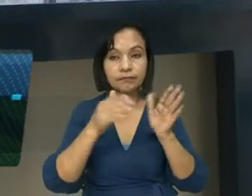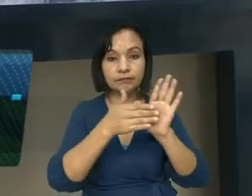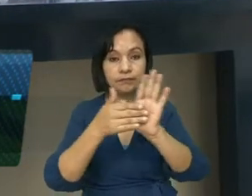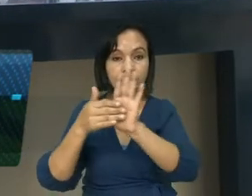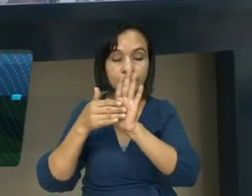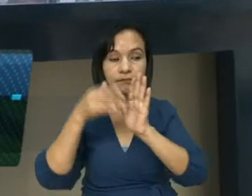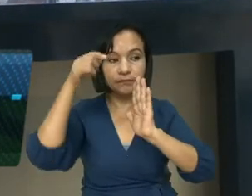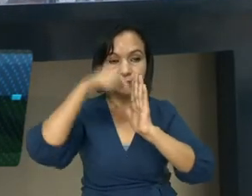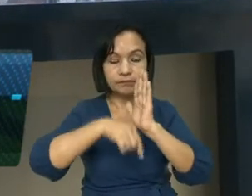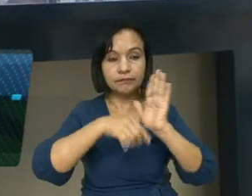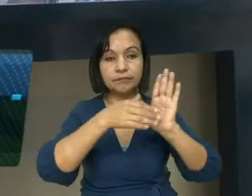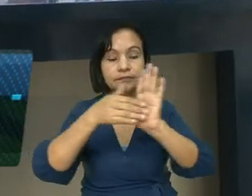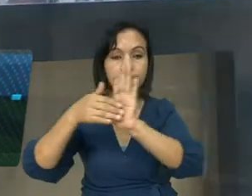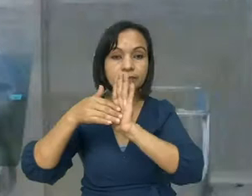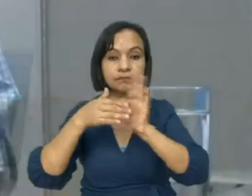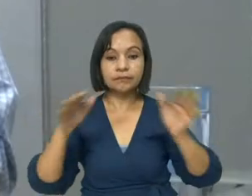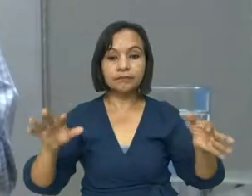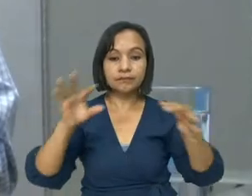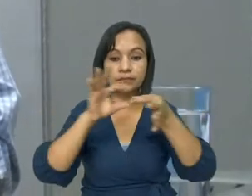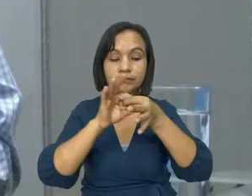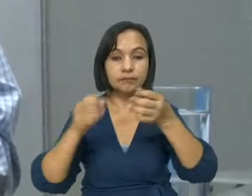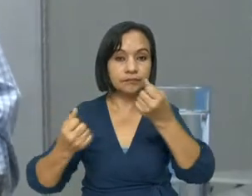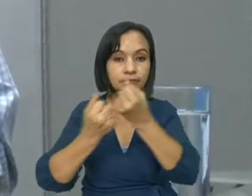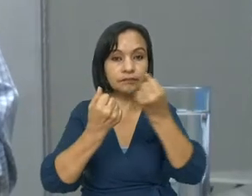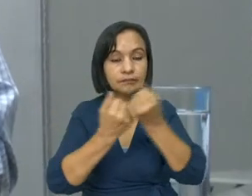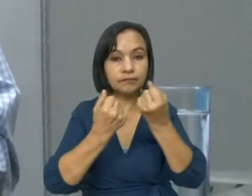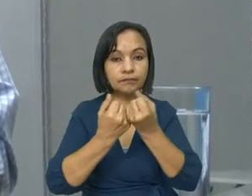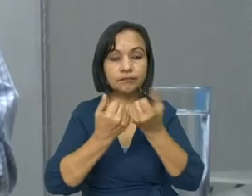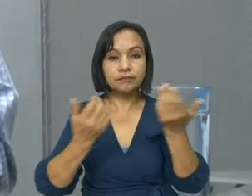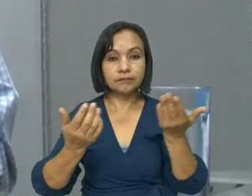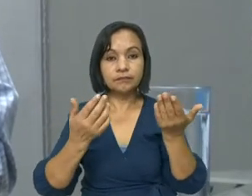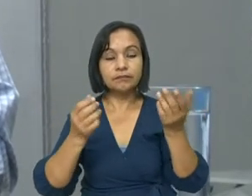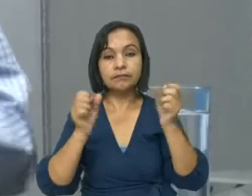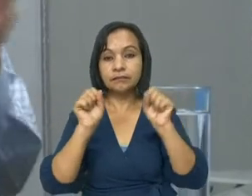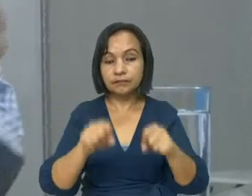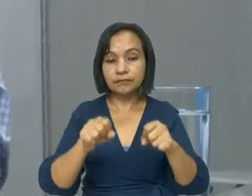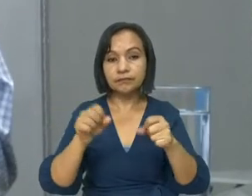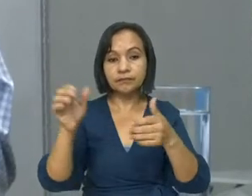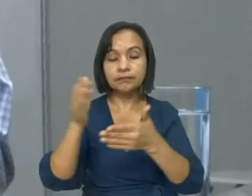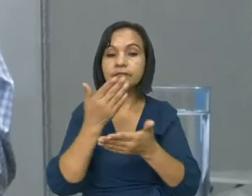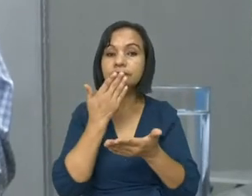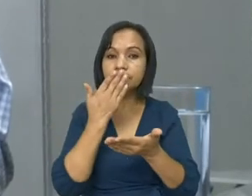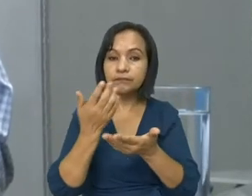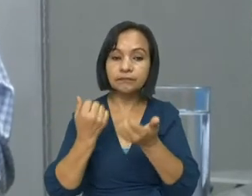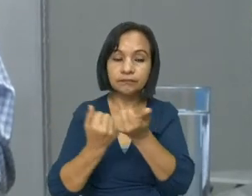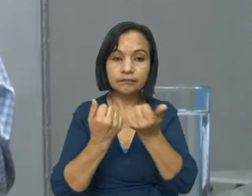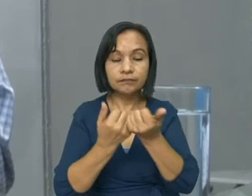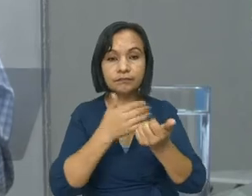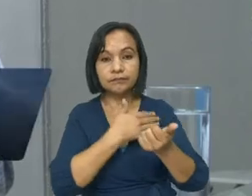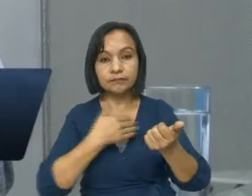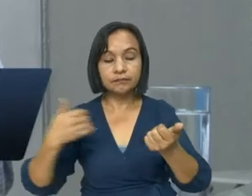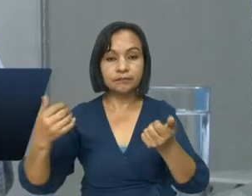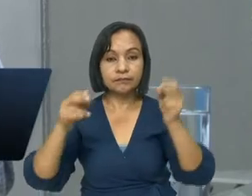vamos a profundizar el modelo de alianza y complementariedad para que haya una disposición mayor sobre el